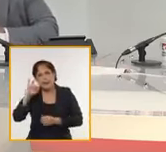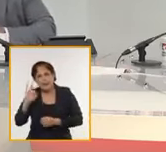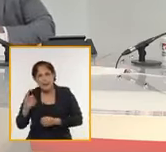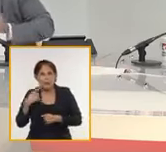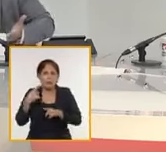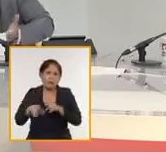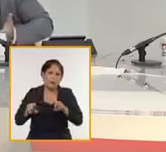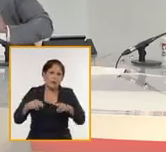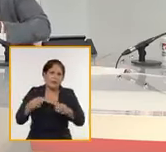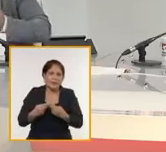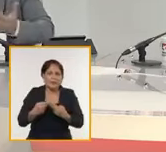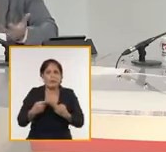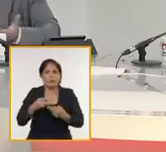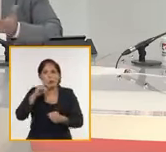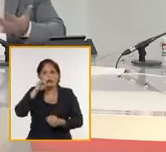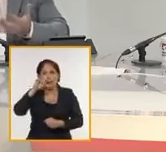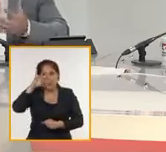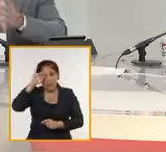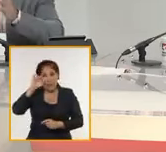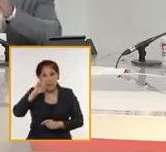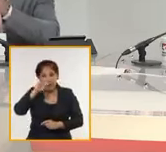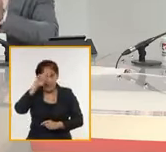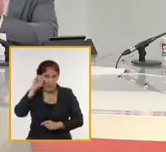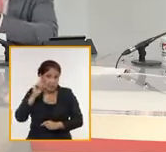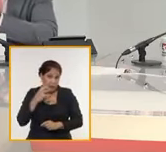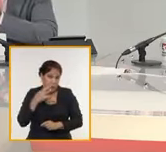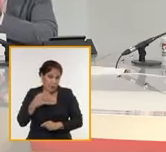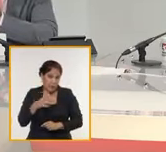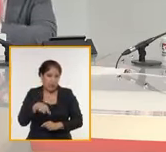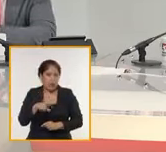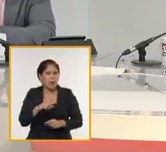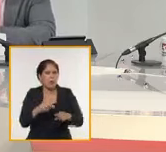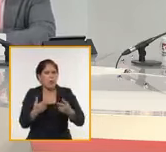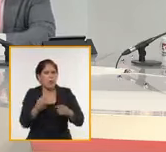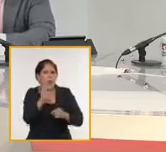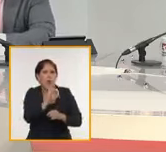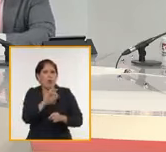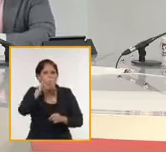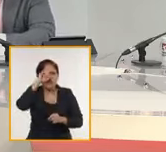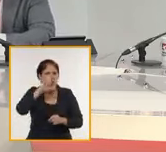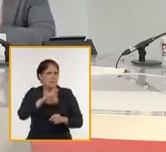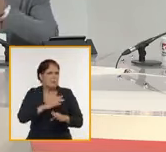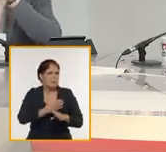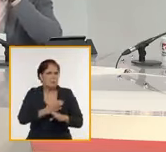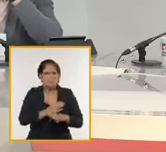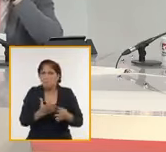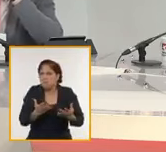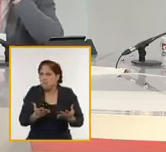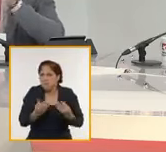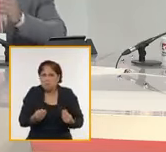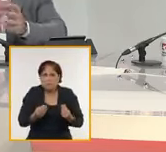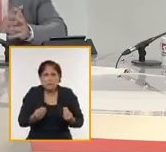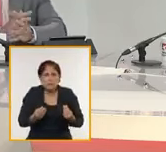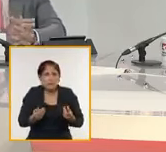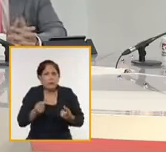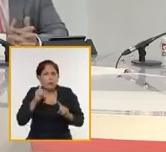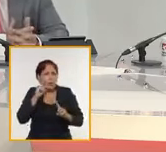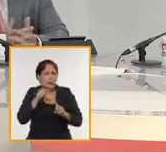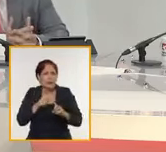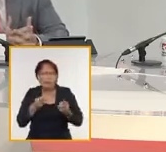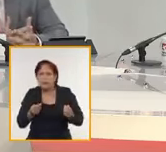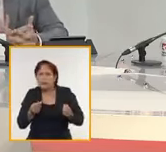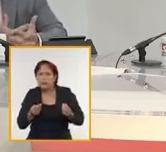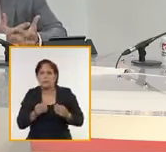foros, ¿no? O el BRICS, del cual se habla tanto. Un poco comenzar hablando sobre de qué se trata esta organización,